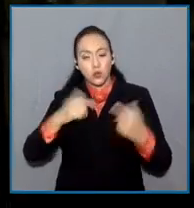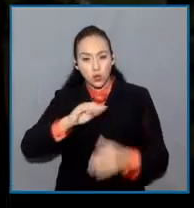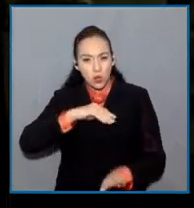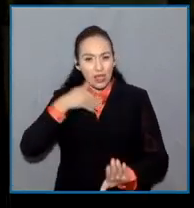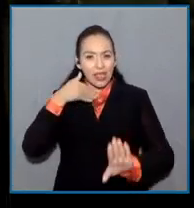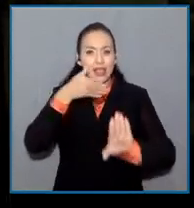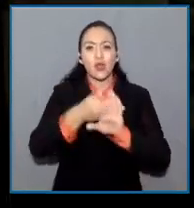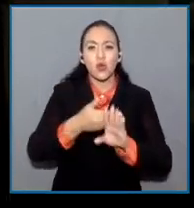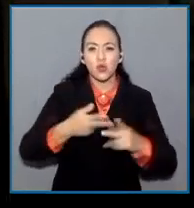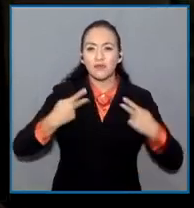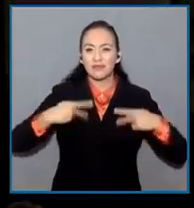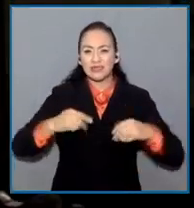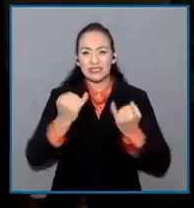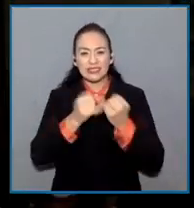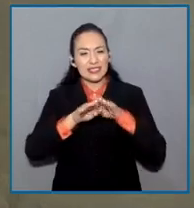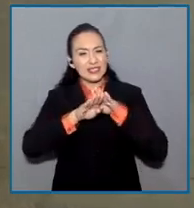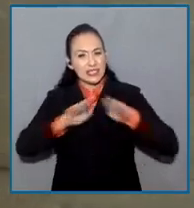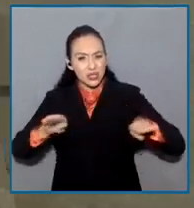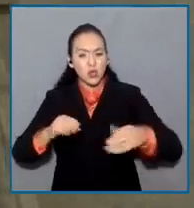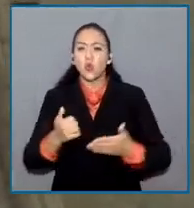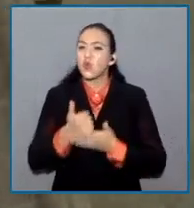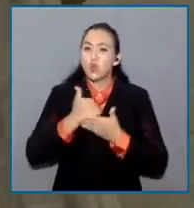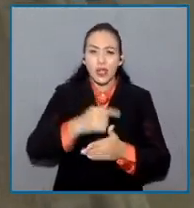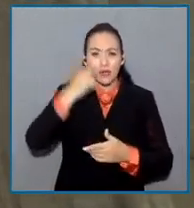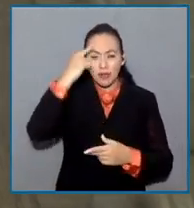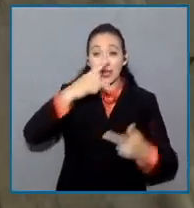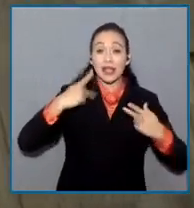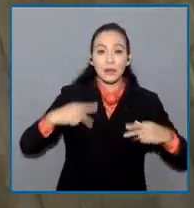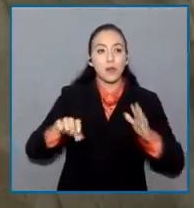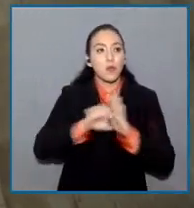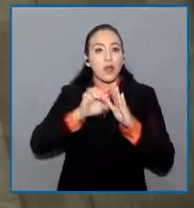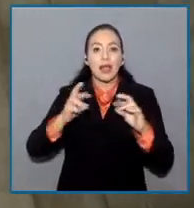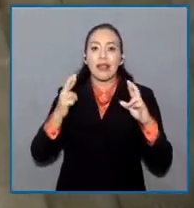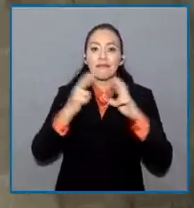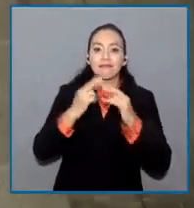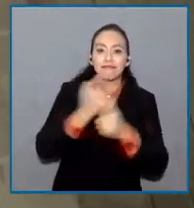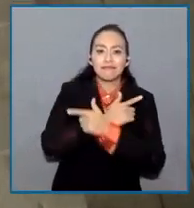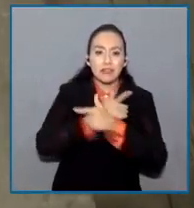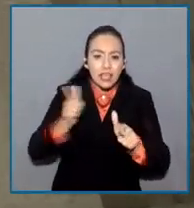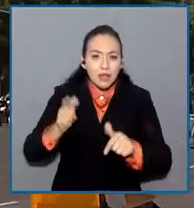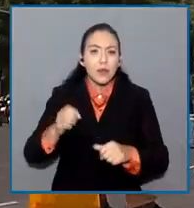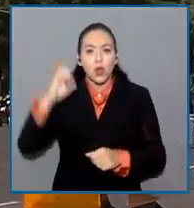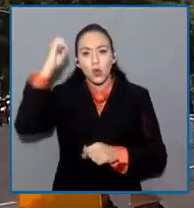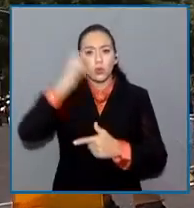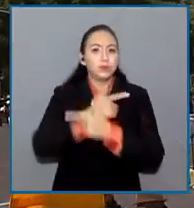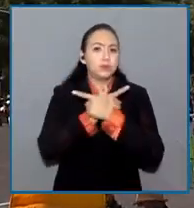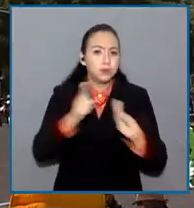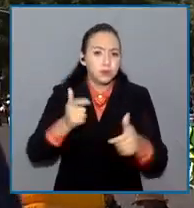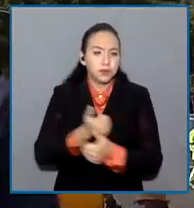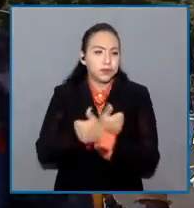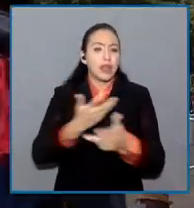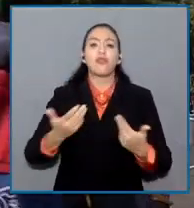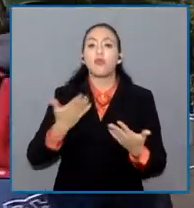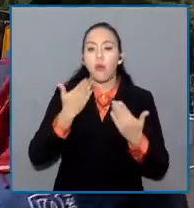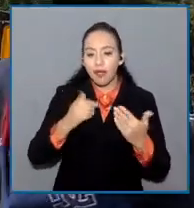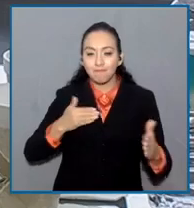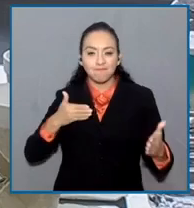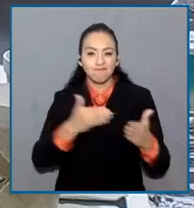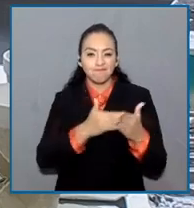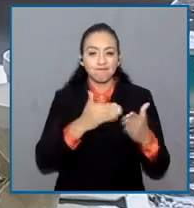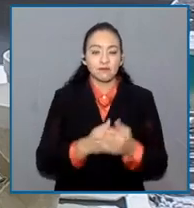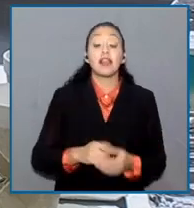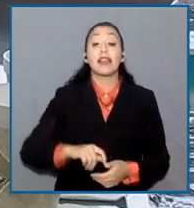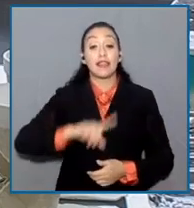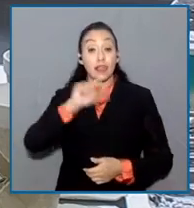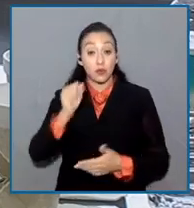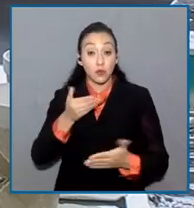democrática, representativa, laica y federal del Estado mexicano. Entre los principales argumentos de la propuesta en el fondo están que